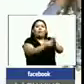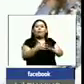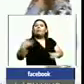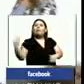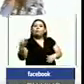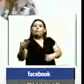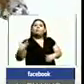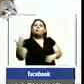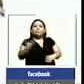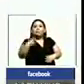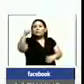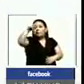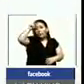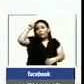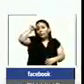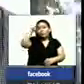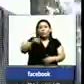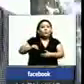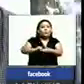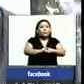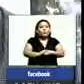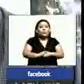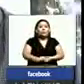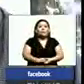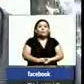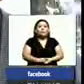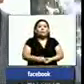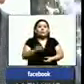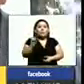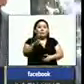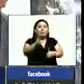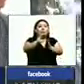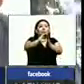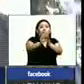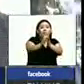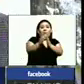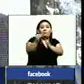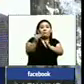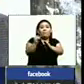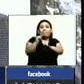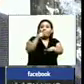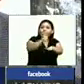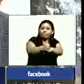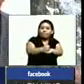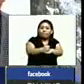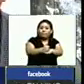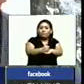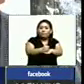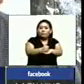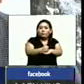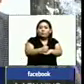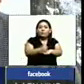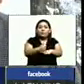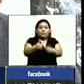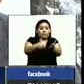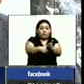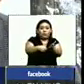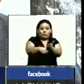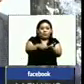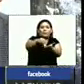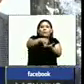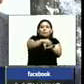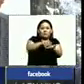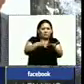que trabajar Todos para mejorarlo Es una cultura Que hay que establecerla Varios municipios Tenemos